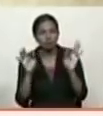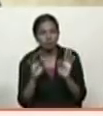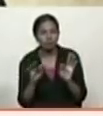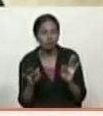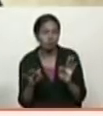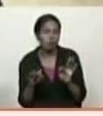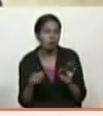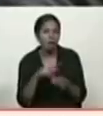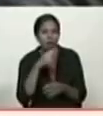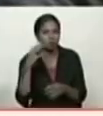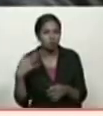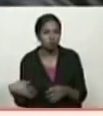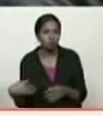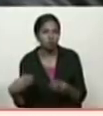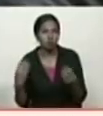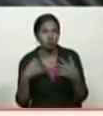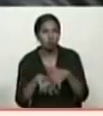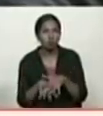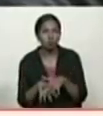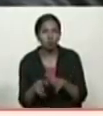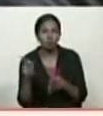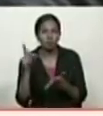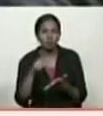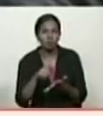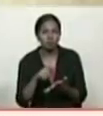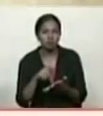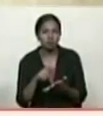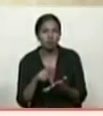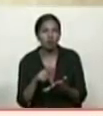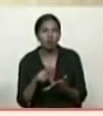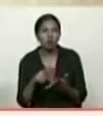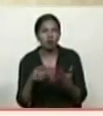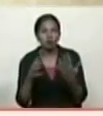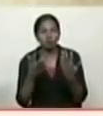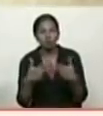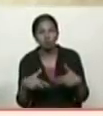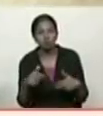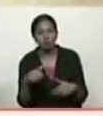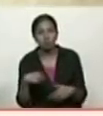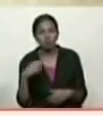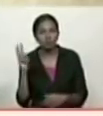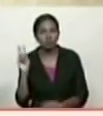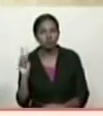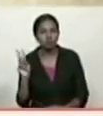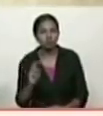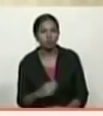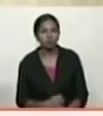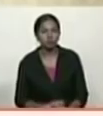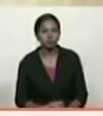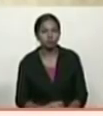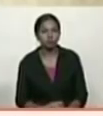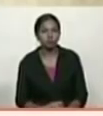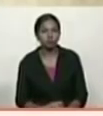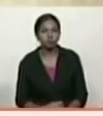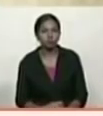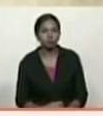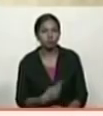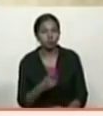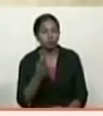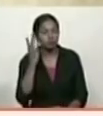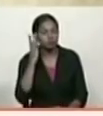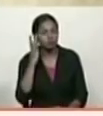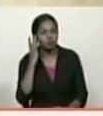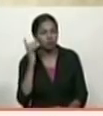empresas rusas, la presencia rusa en la faja petrolífera del Orinoco. Y saben ustedes que cualquier intención de